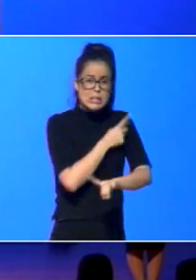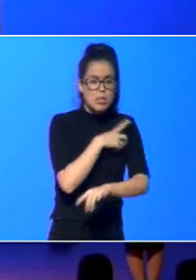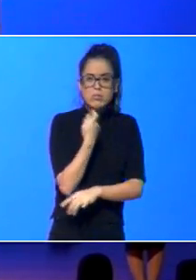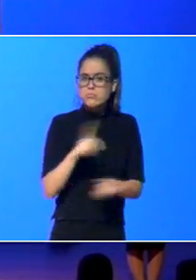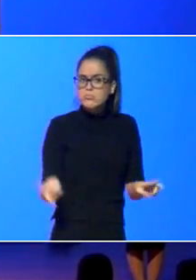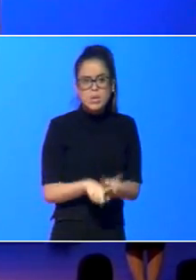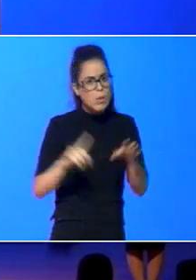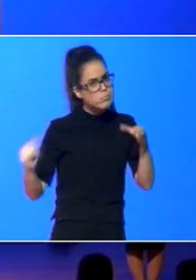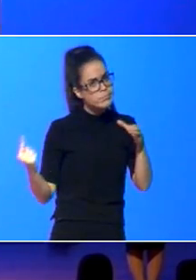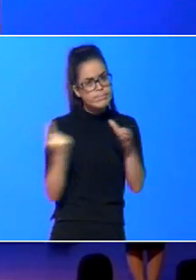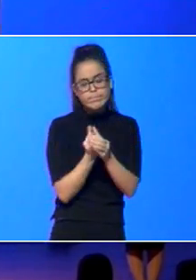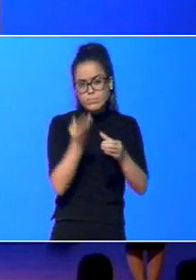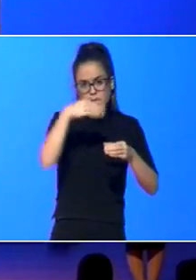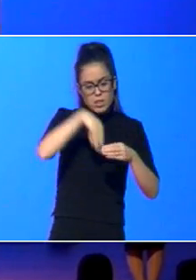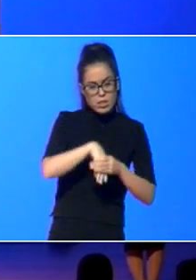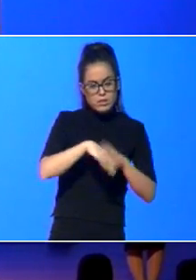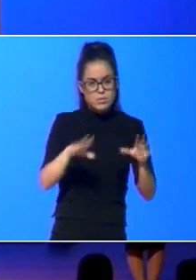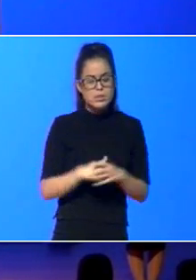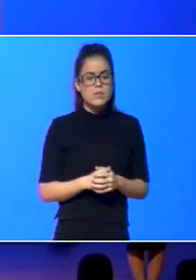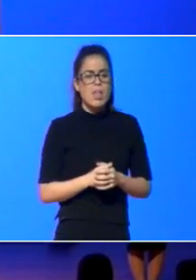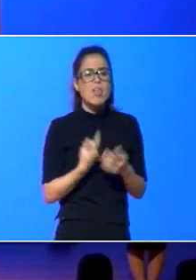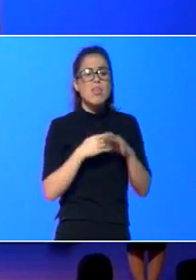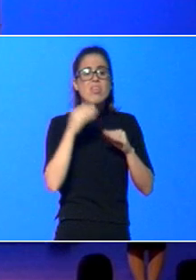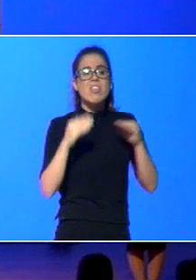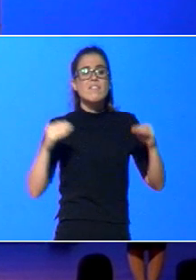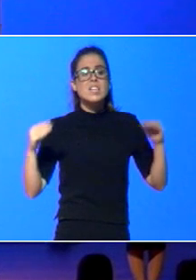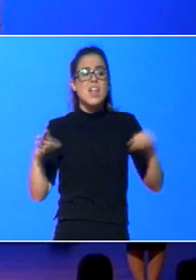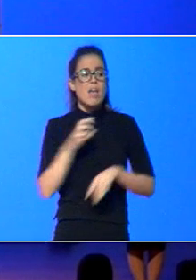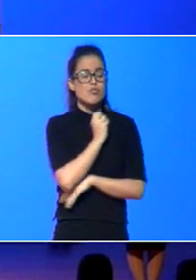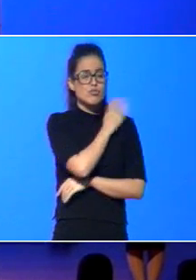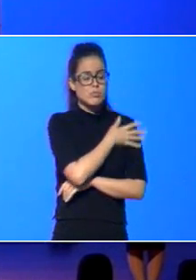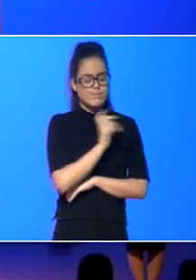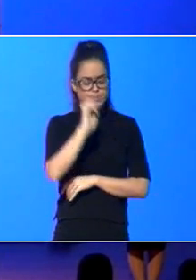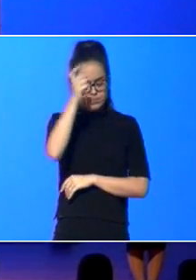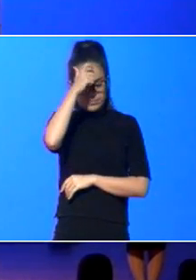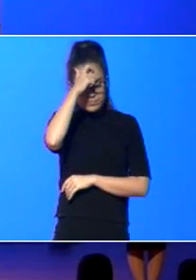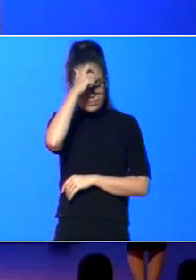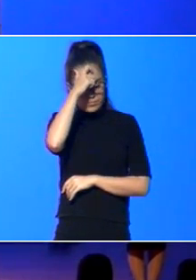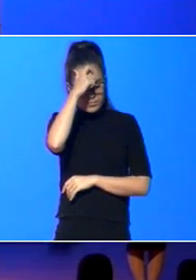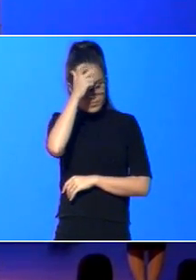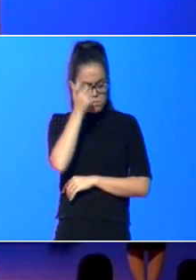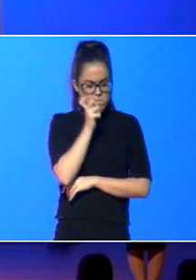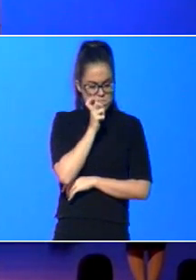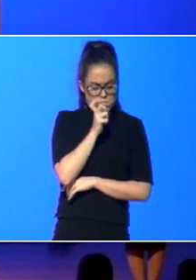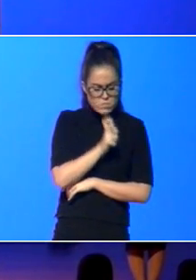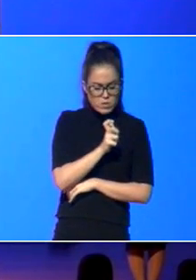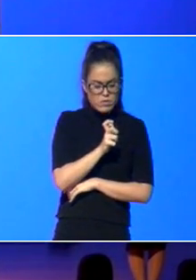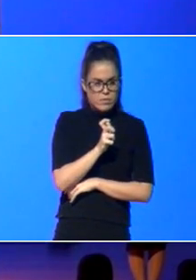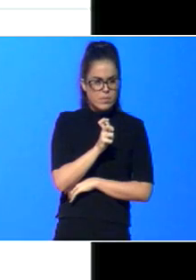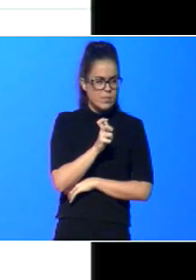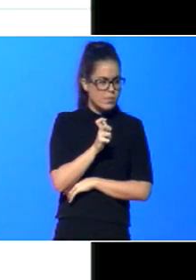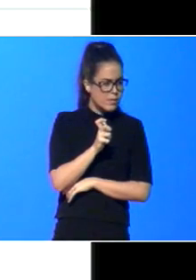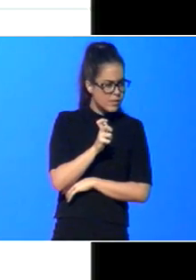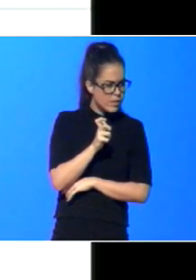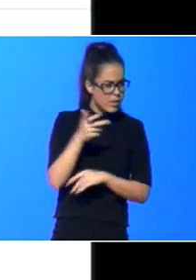limitaciones. Y en cuanto al término diversidad funcional, bueno, es un término que... Yo soy miembro del Foro de Vida Independiente, además de Solcom, y